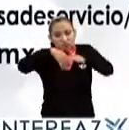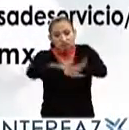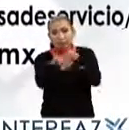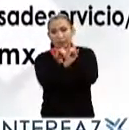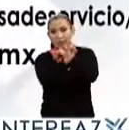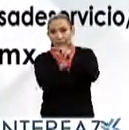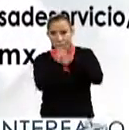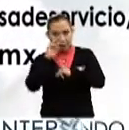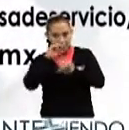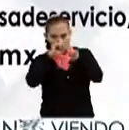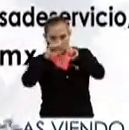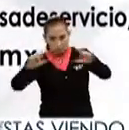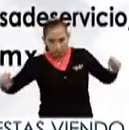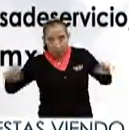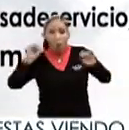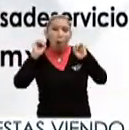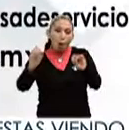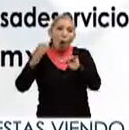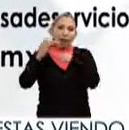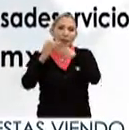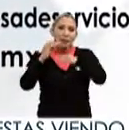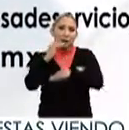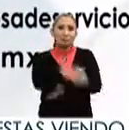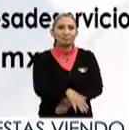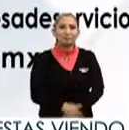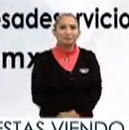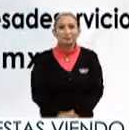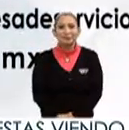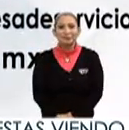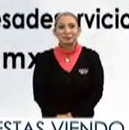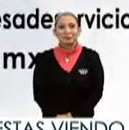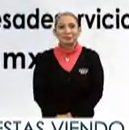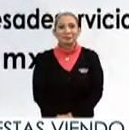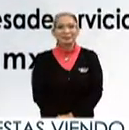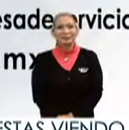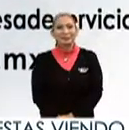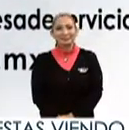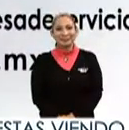a la página que aparece en tu pantalla o al correo electrónico.